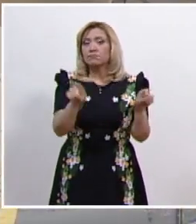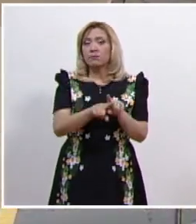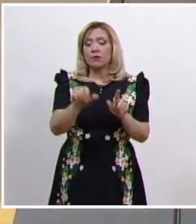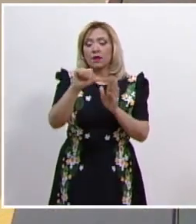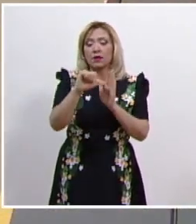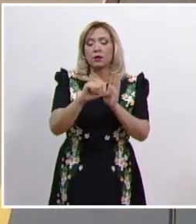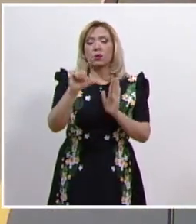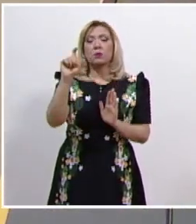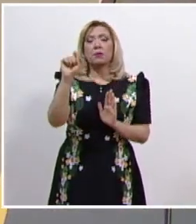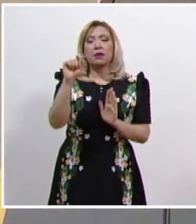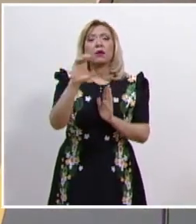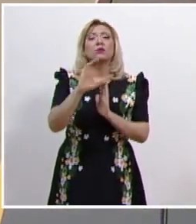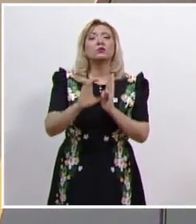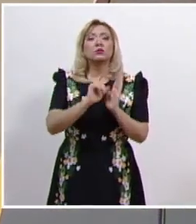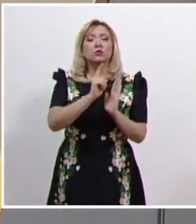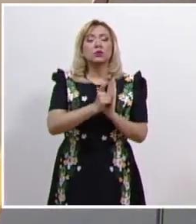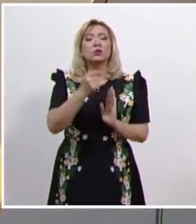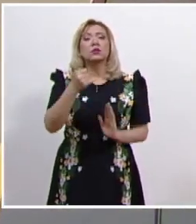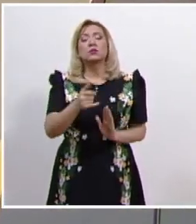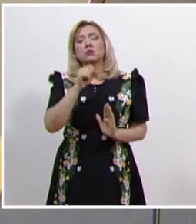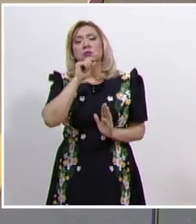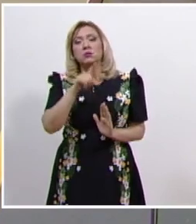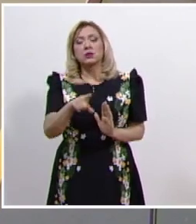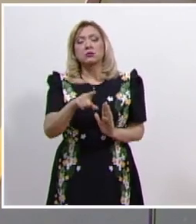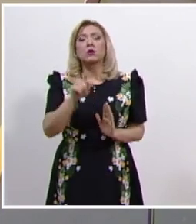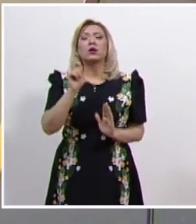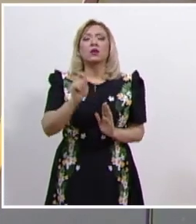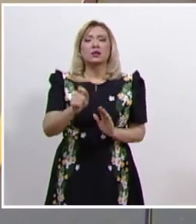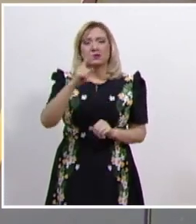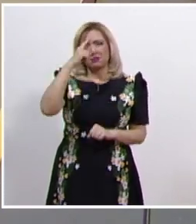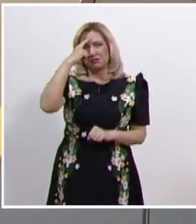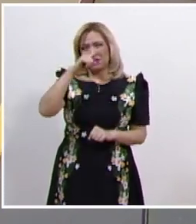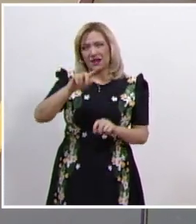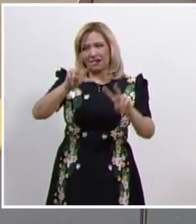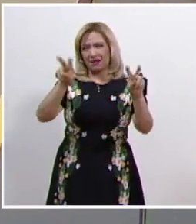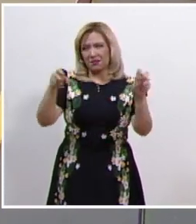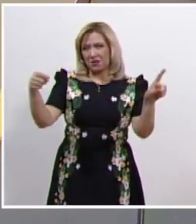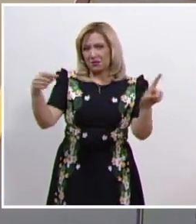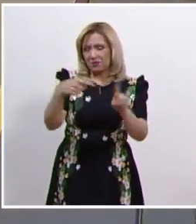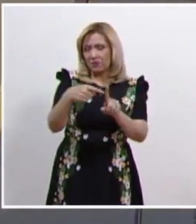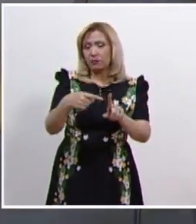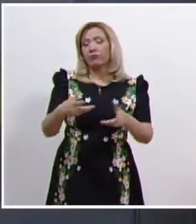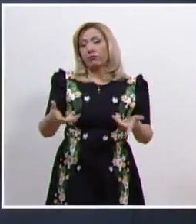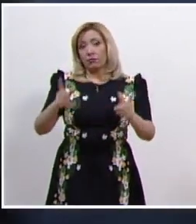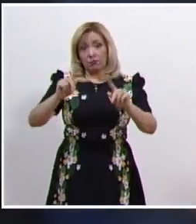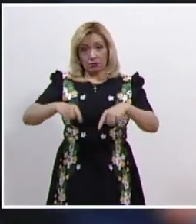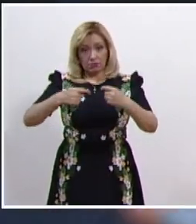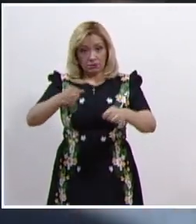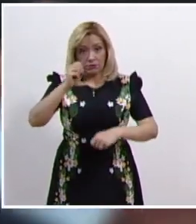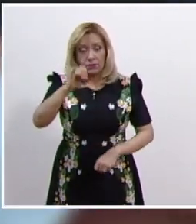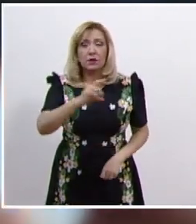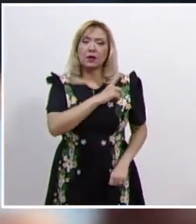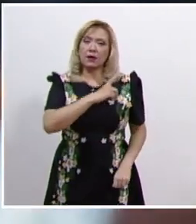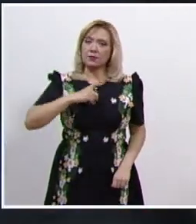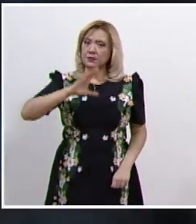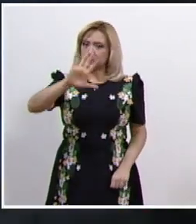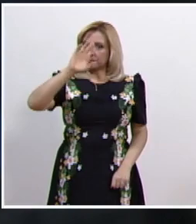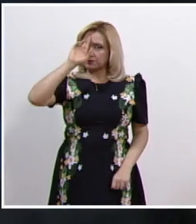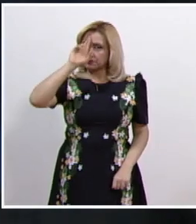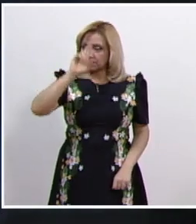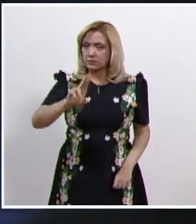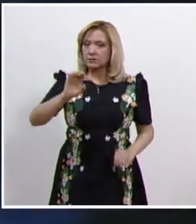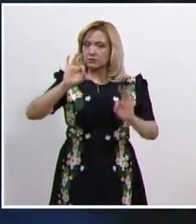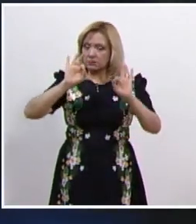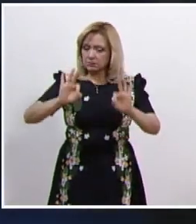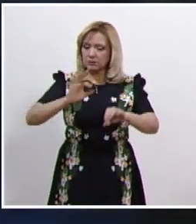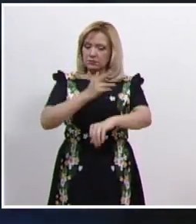20 constitucional y los relacionados con el marco procesal en la materia. Medida que de otorgarse deberá respetar el debido proceso que